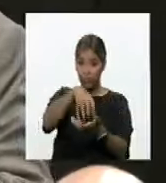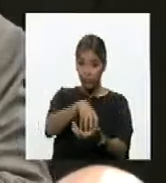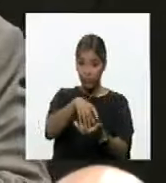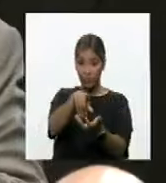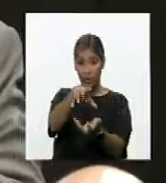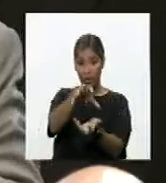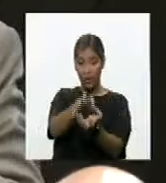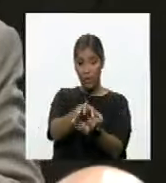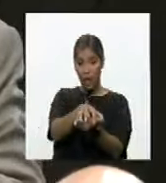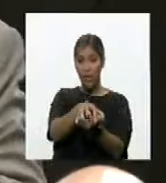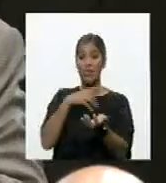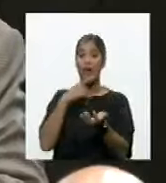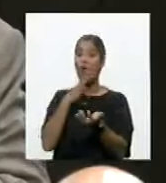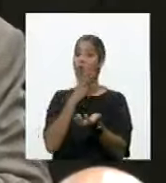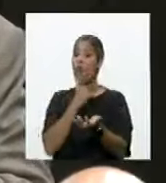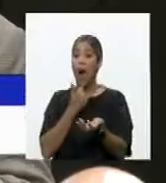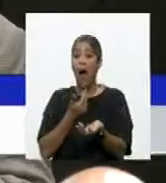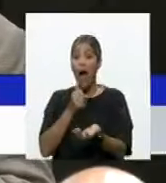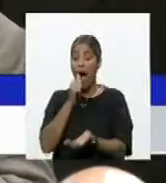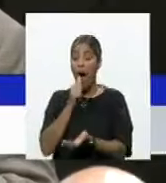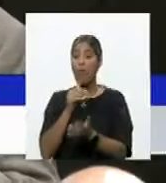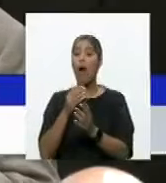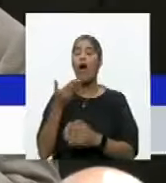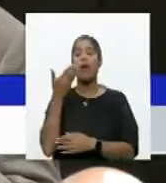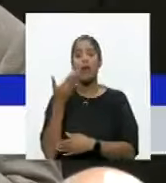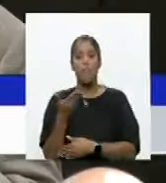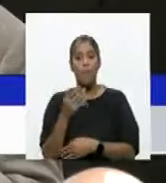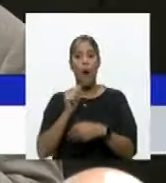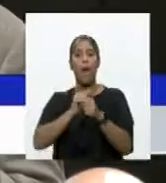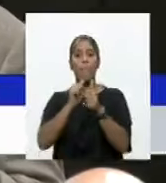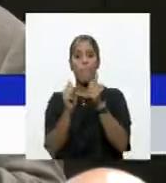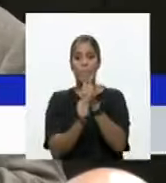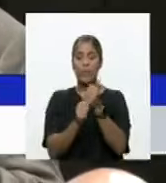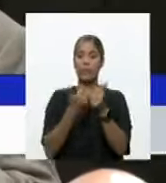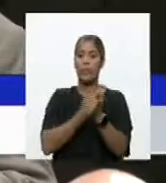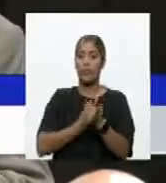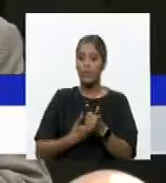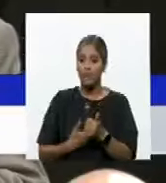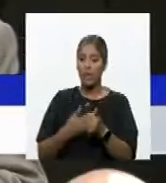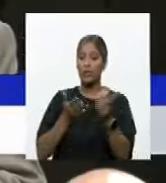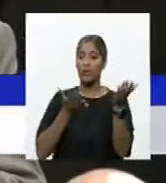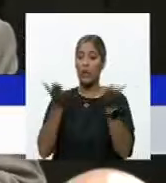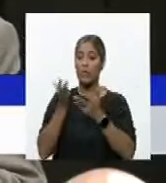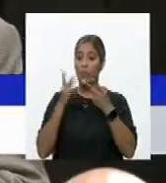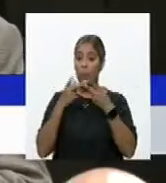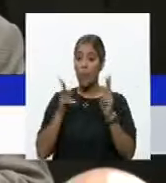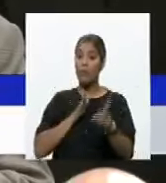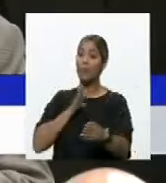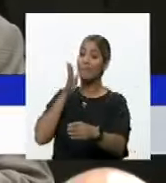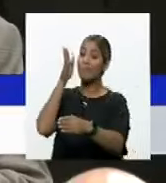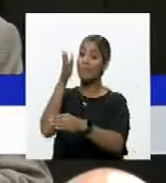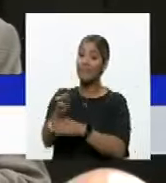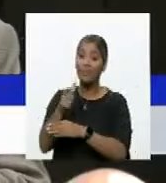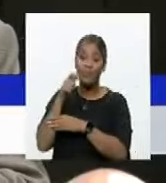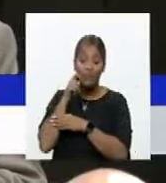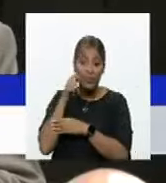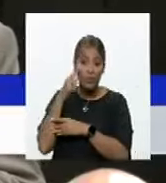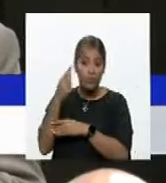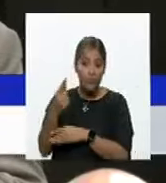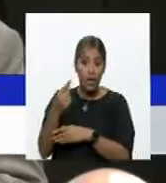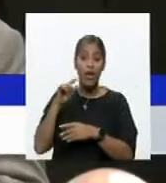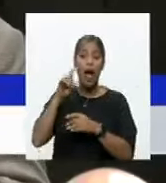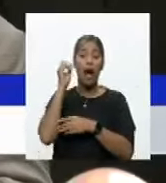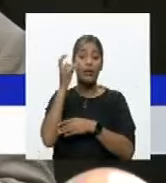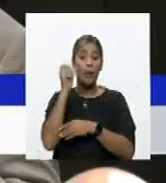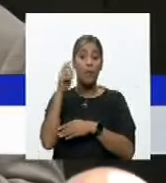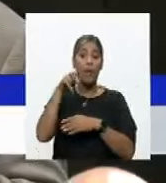cual es indispensable que la Vicepresidencia de Servicios Públicos se apersone en la isla y que esta Asamblea articule a través de